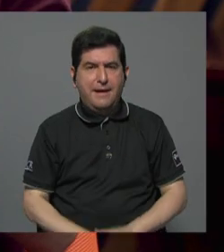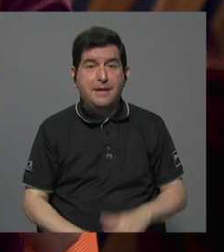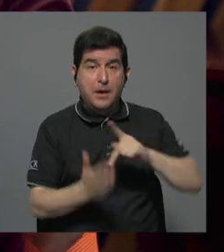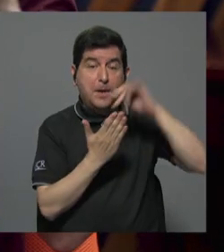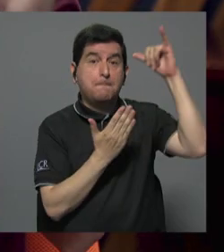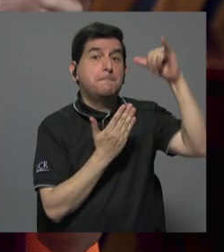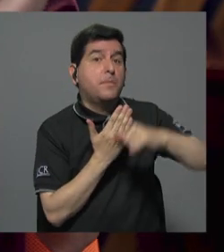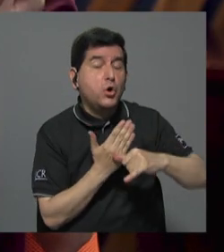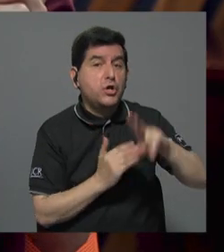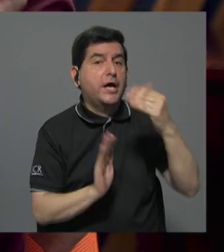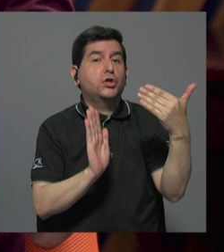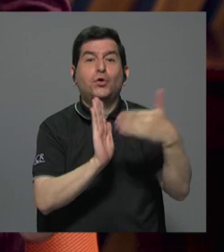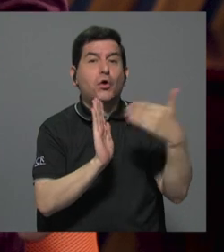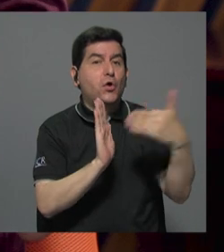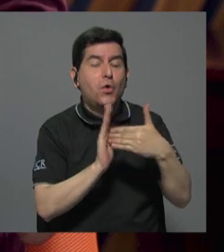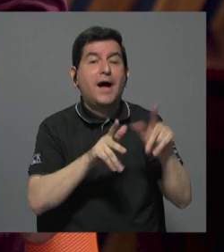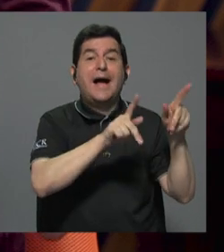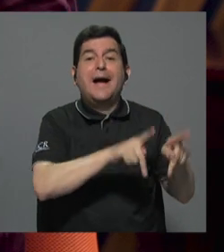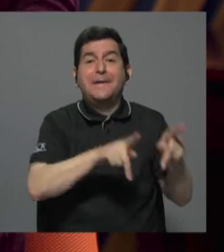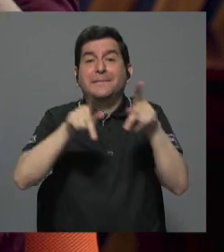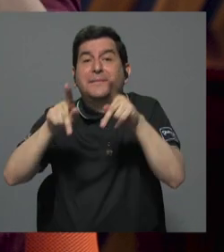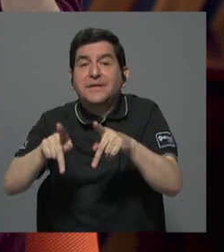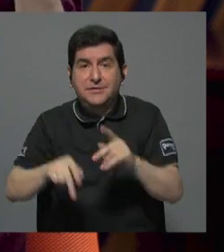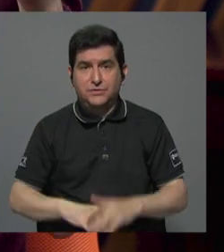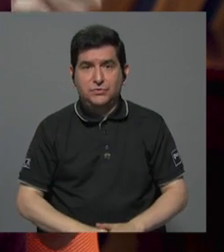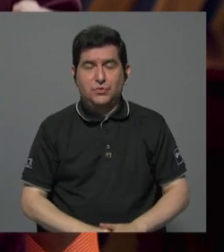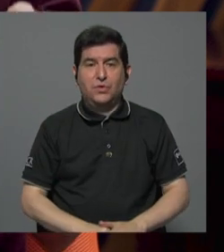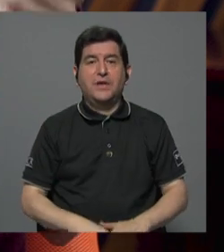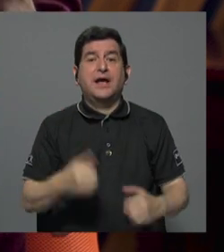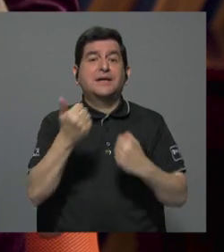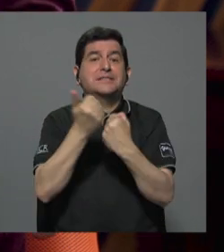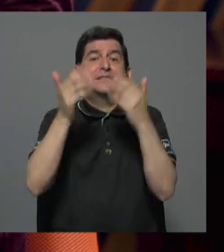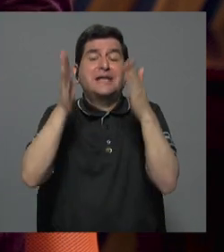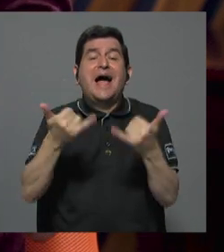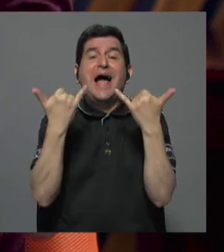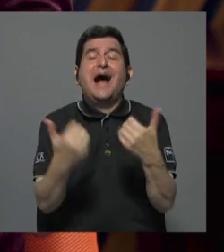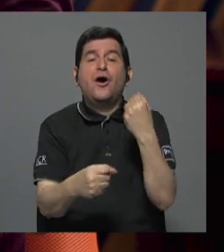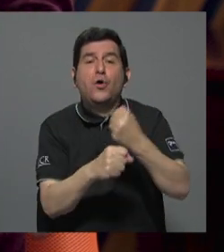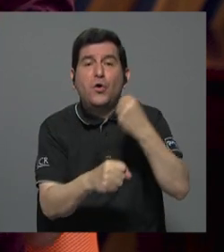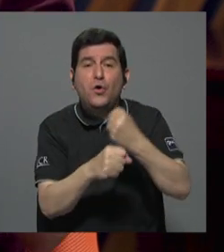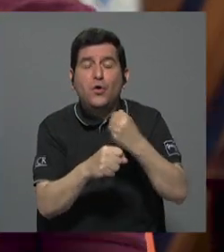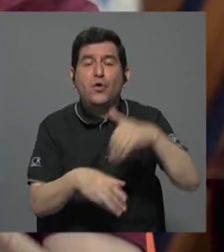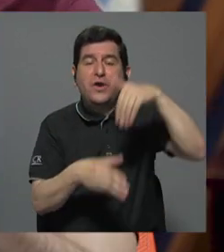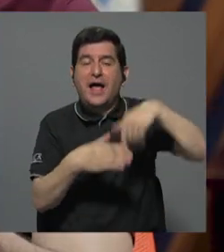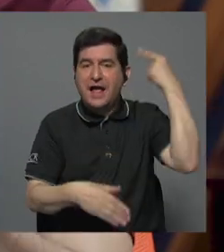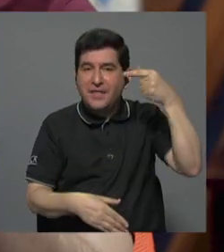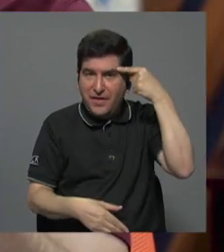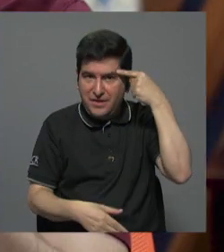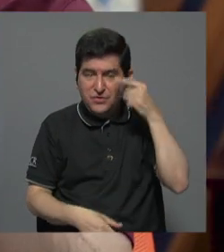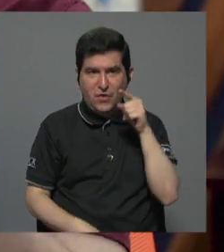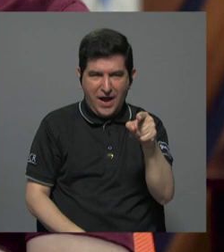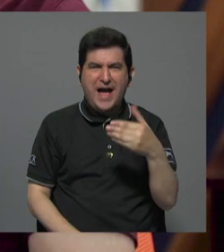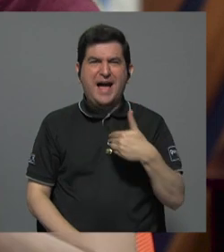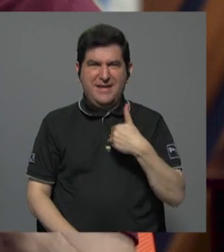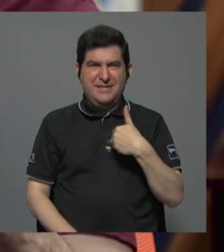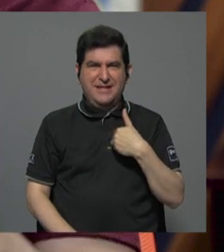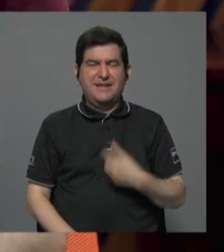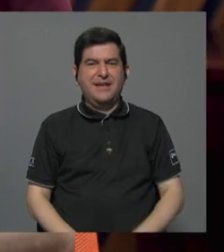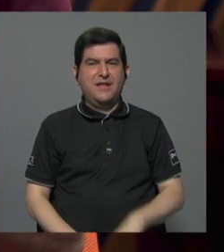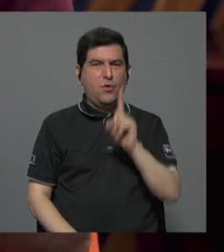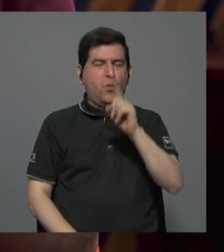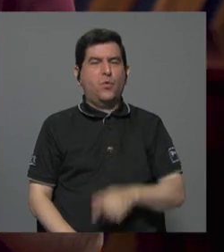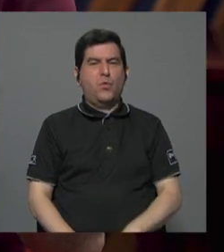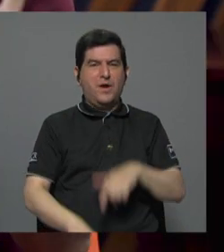proyecto no afecta a las personas a los colaboradores que hoy trabajan en el estado allí hay una exageración